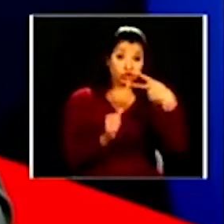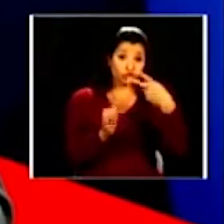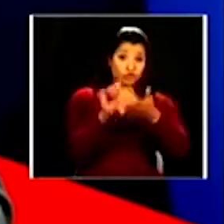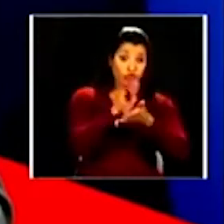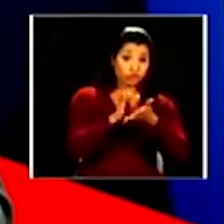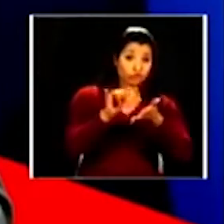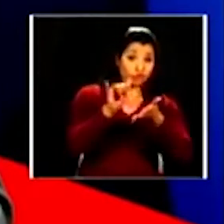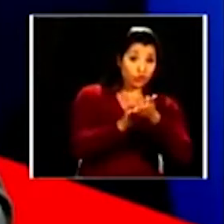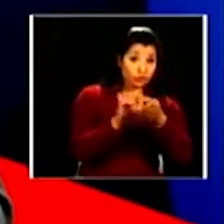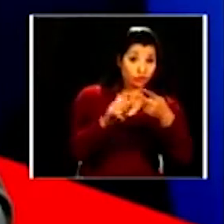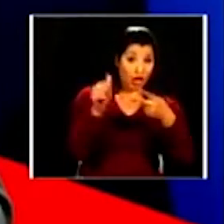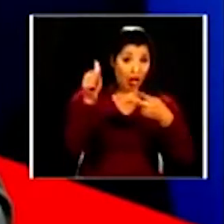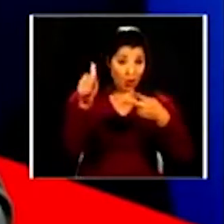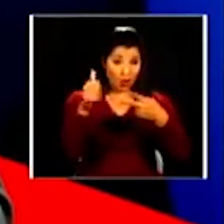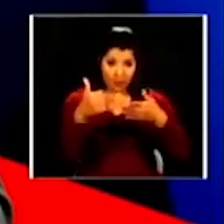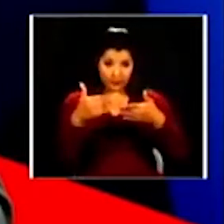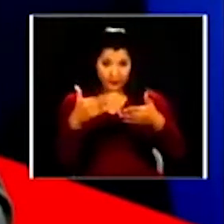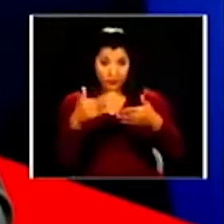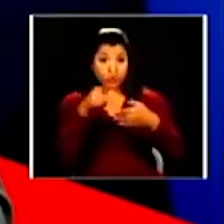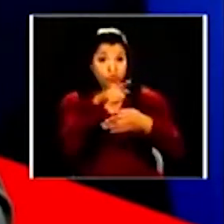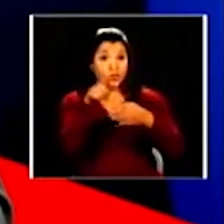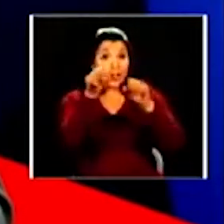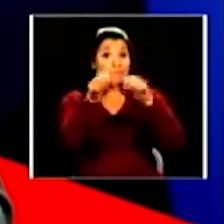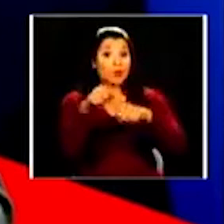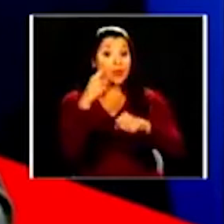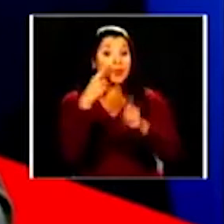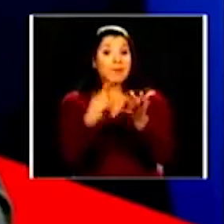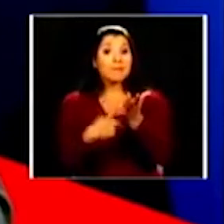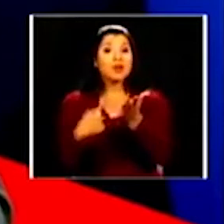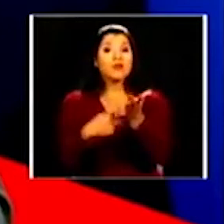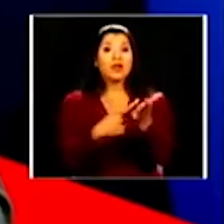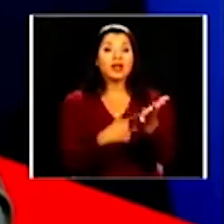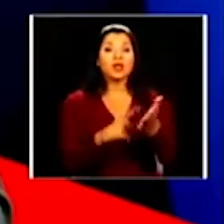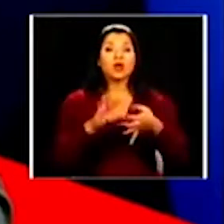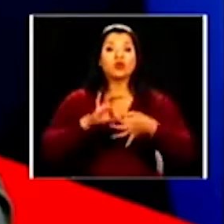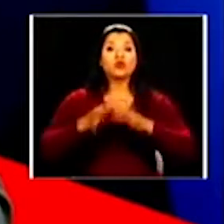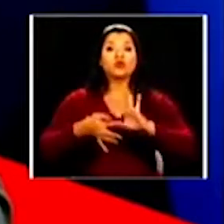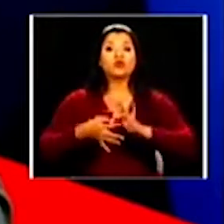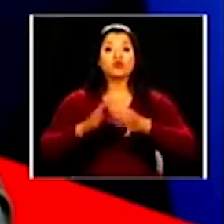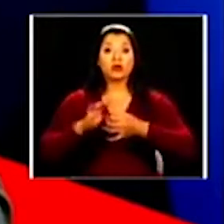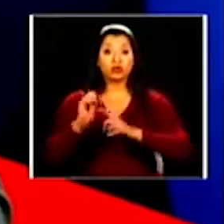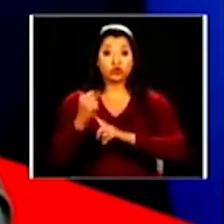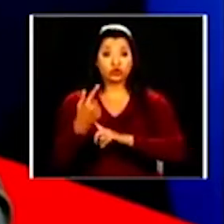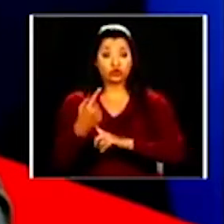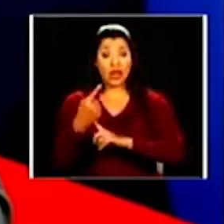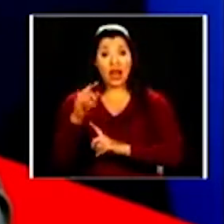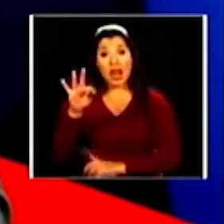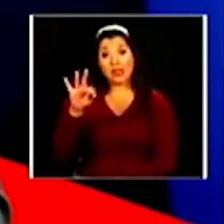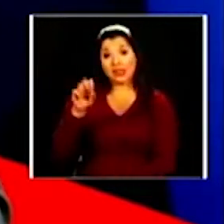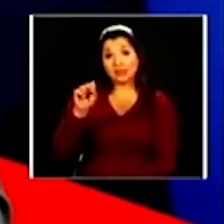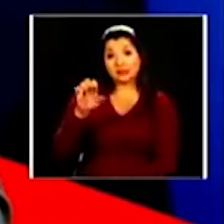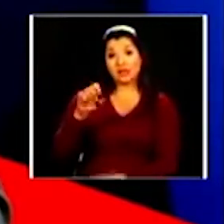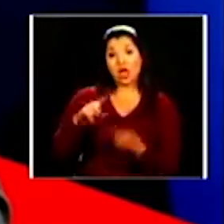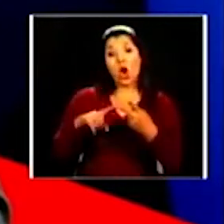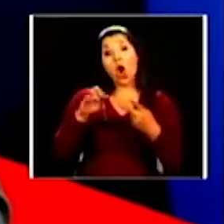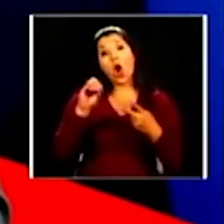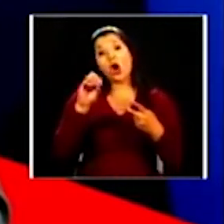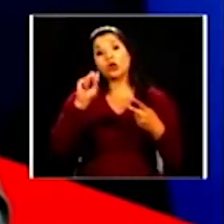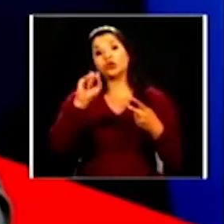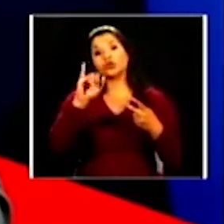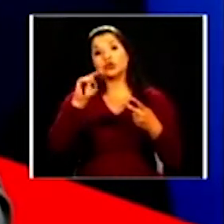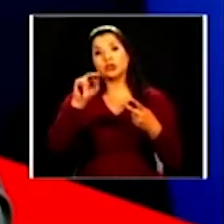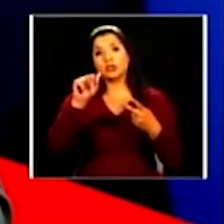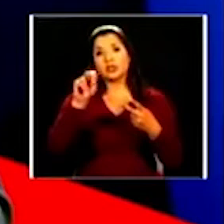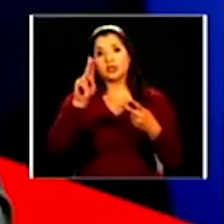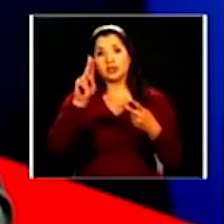que este debate lo pueden seguir por todas las redes sociales del Tribunal Supremo de Elecciones o de CINAR Costa Rica Medios.